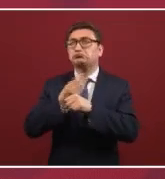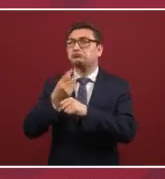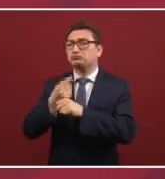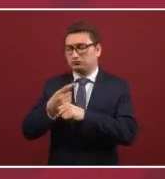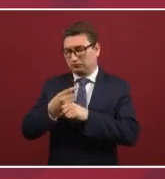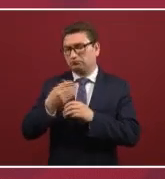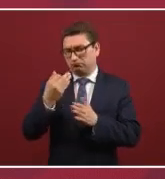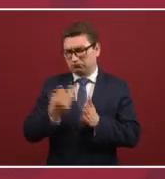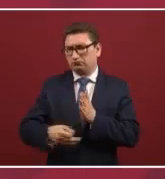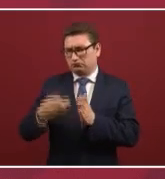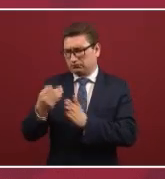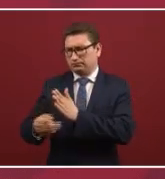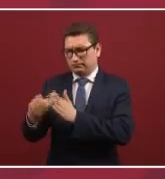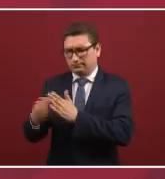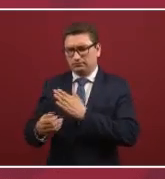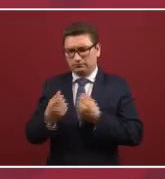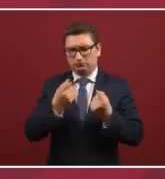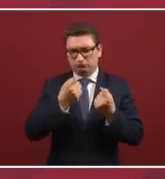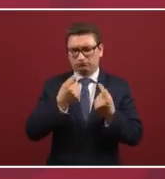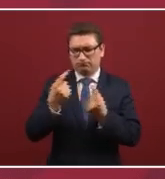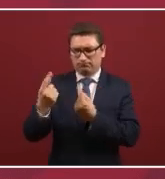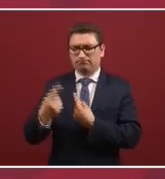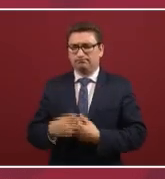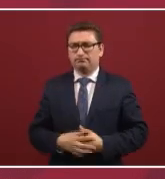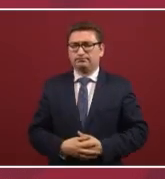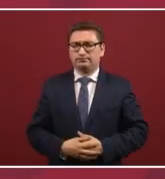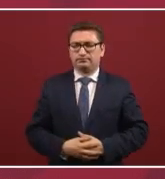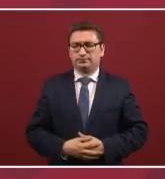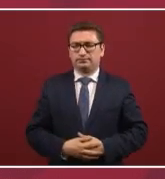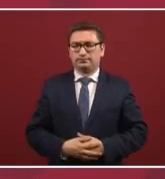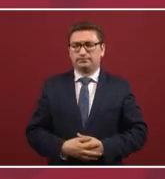se tiene que dar a